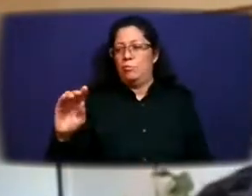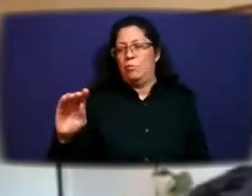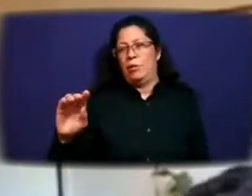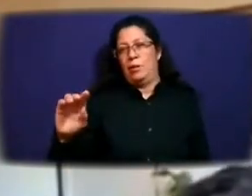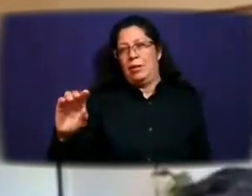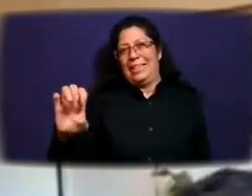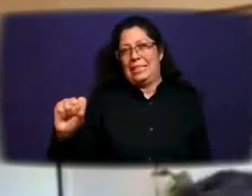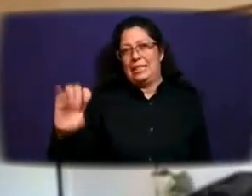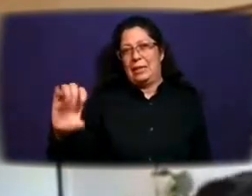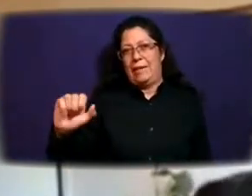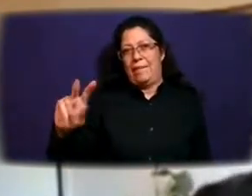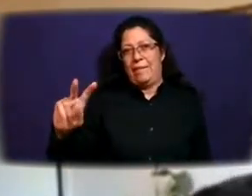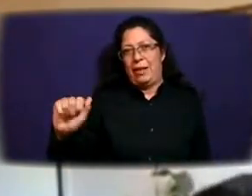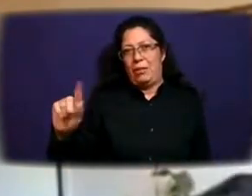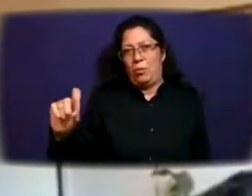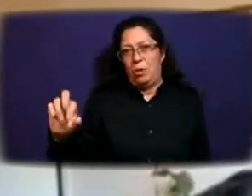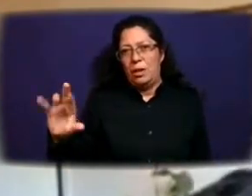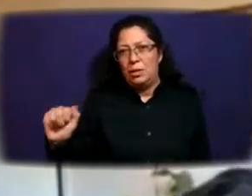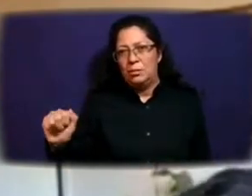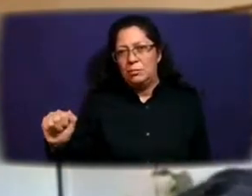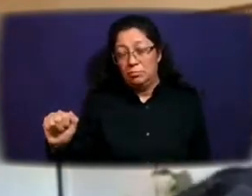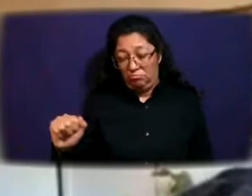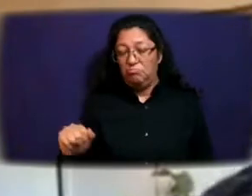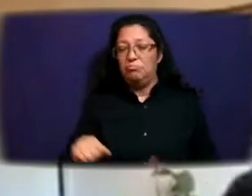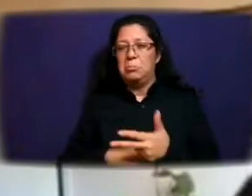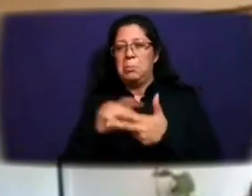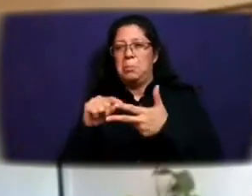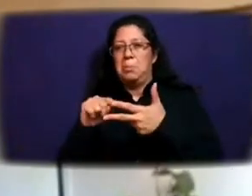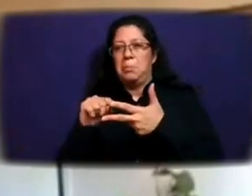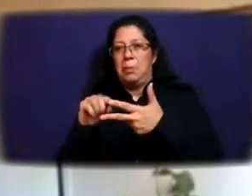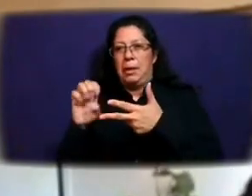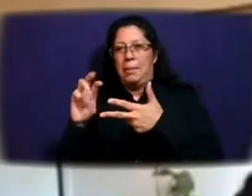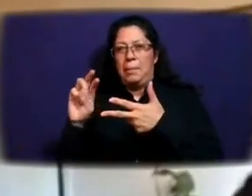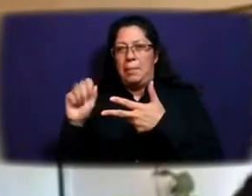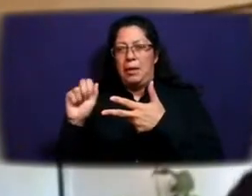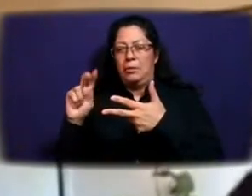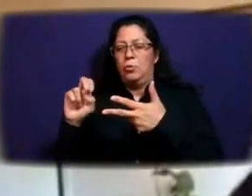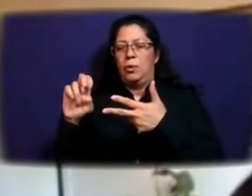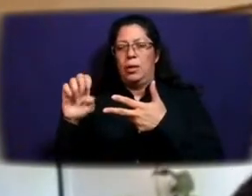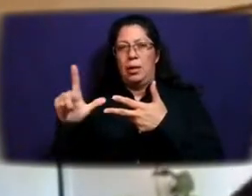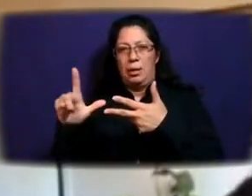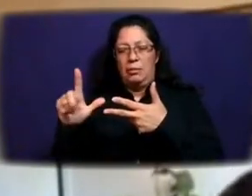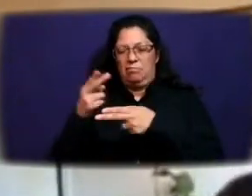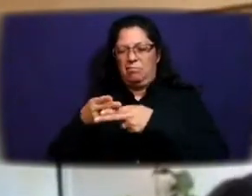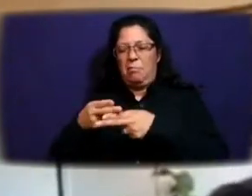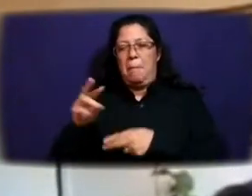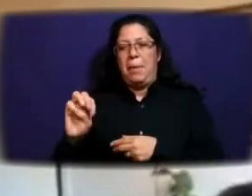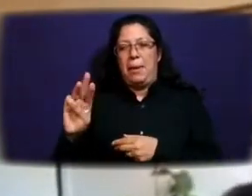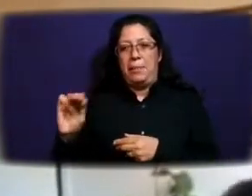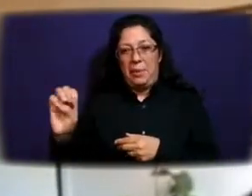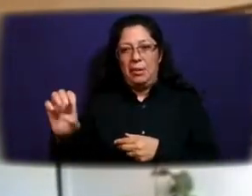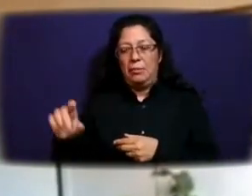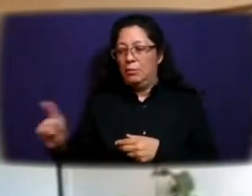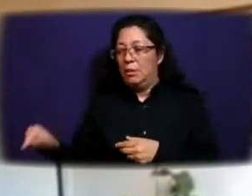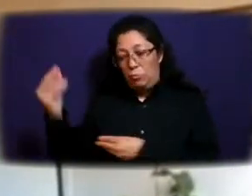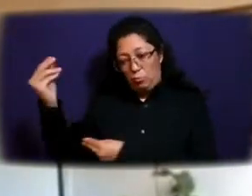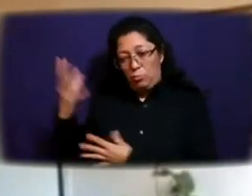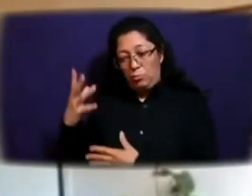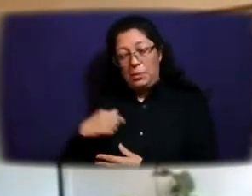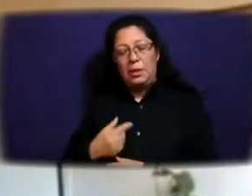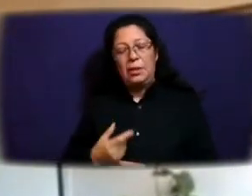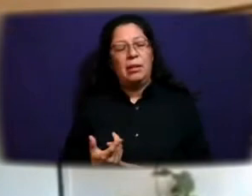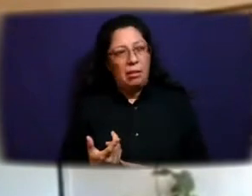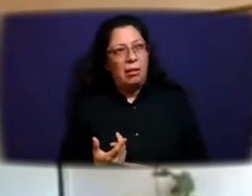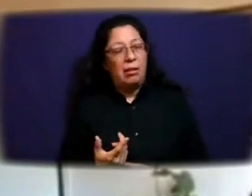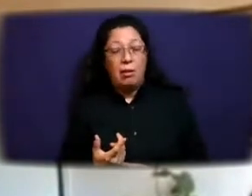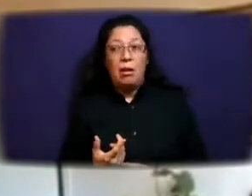Emmanuel, le llamamos Meme, una vez me dijo que un día él iba a